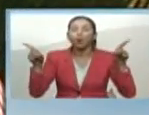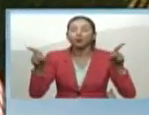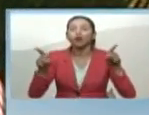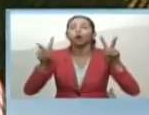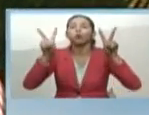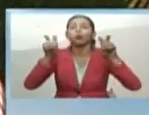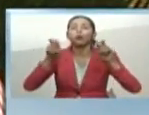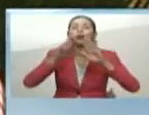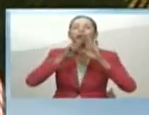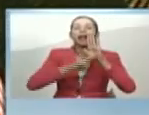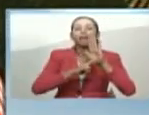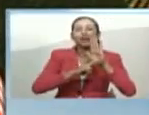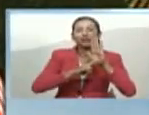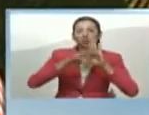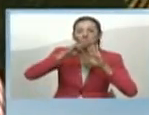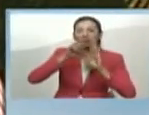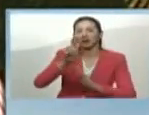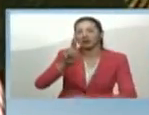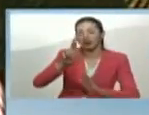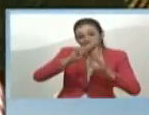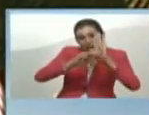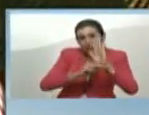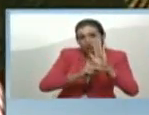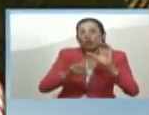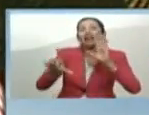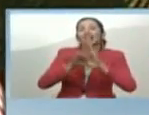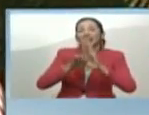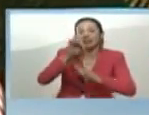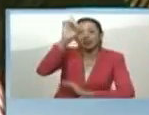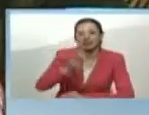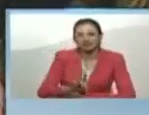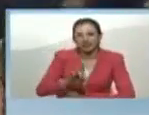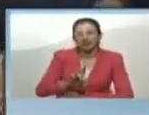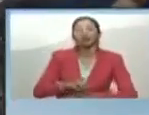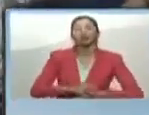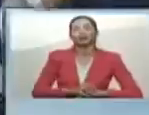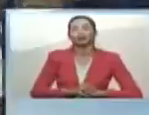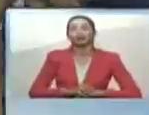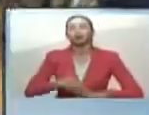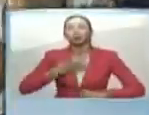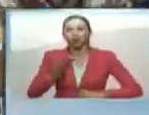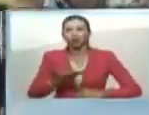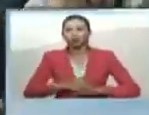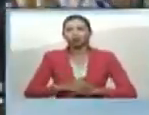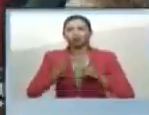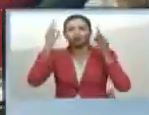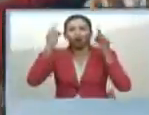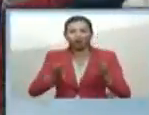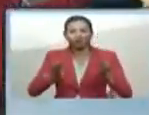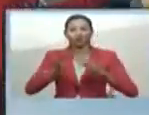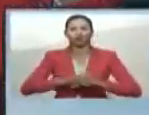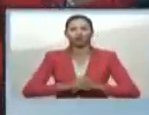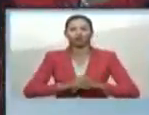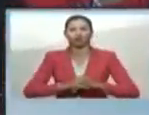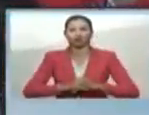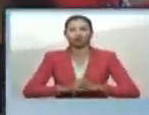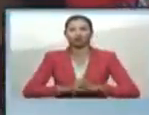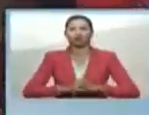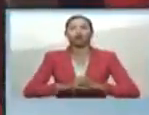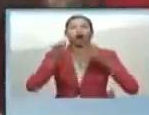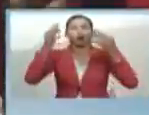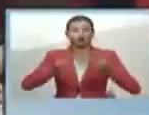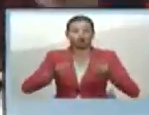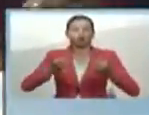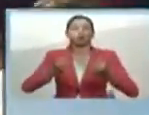el reglamento y yo con la habilitante le puedo dar el carácter orgánico a la ley de nuestros